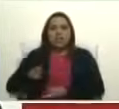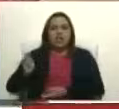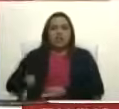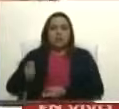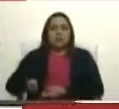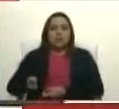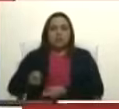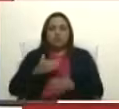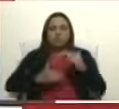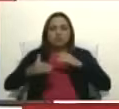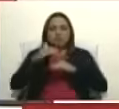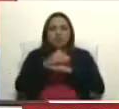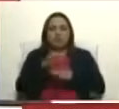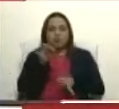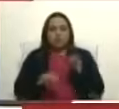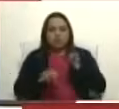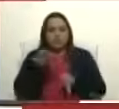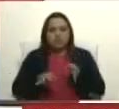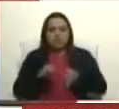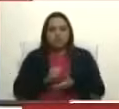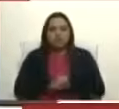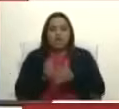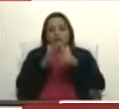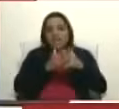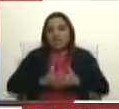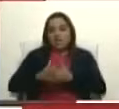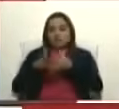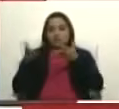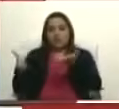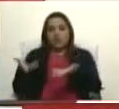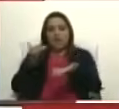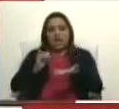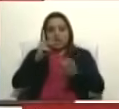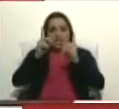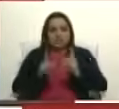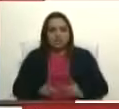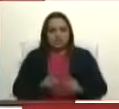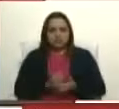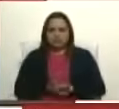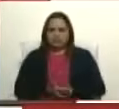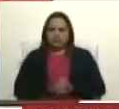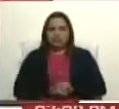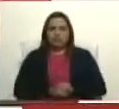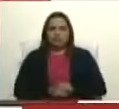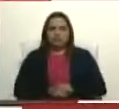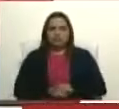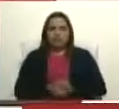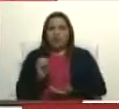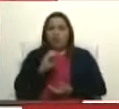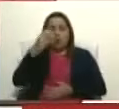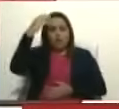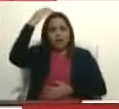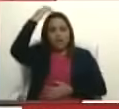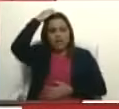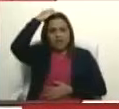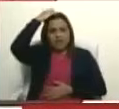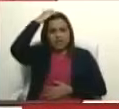Suprema de Justicia, la Suprema Corte de los Estados Unidos, la que tome decisiones. o al rey de, ¿cómo se llama? El